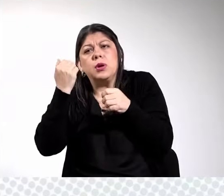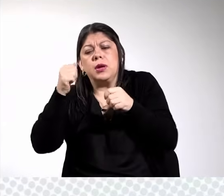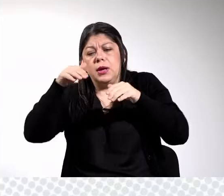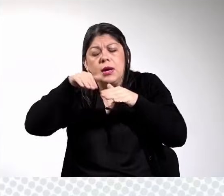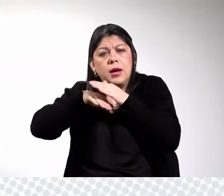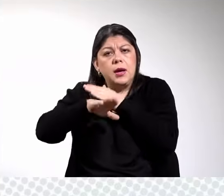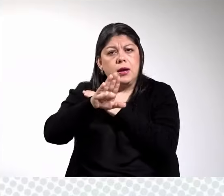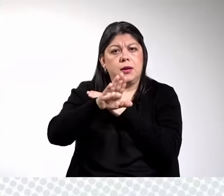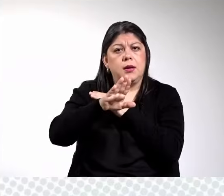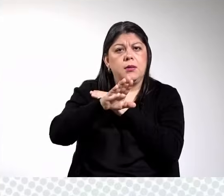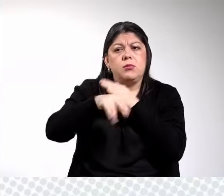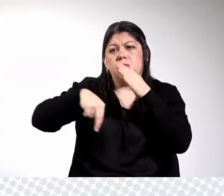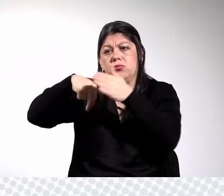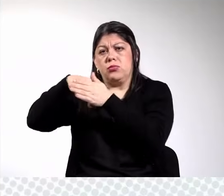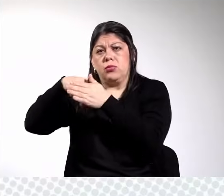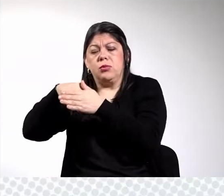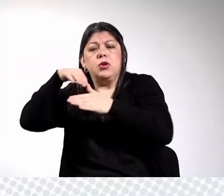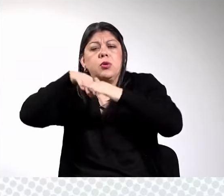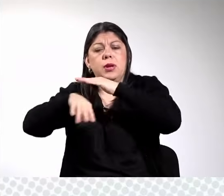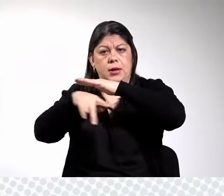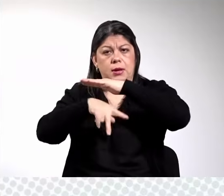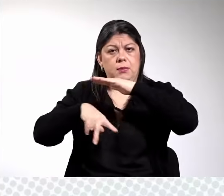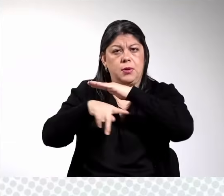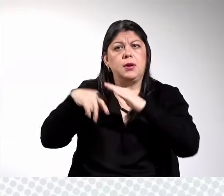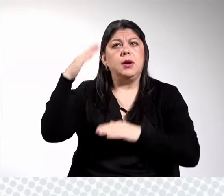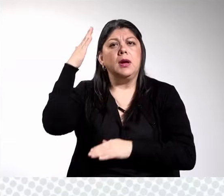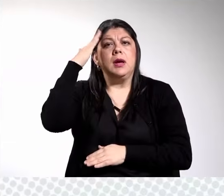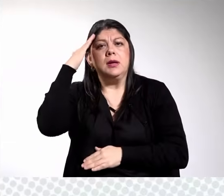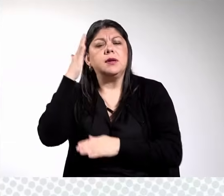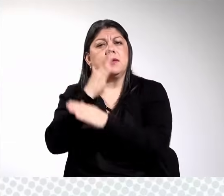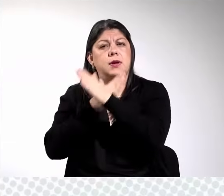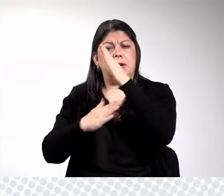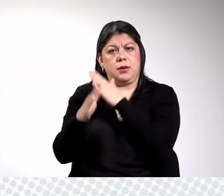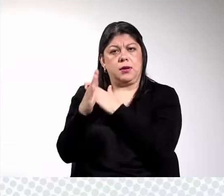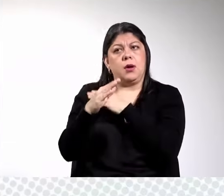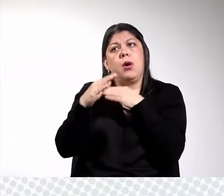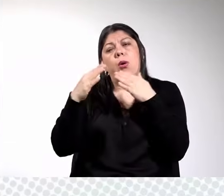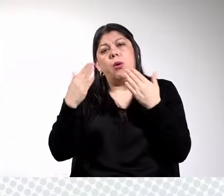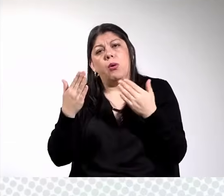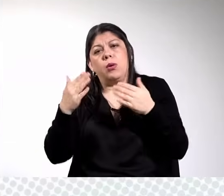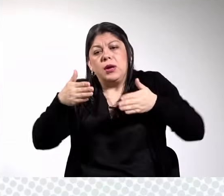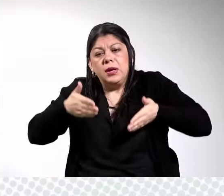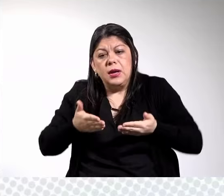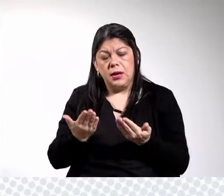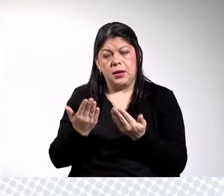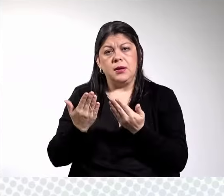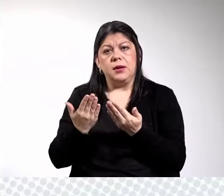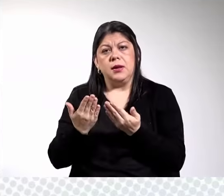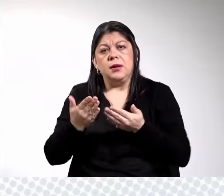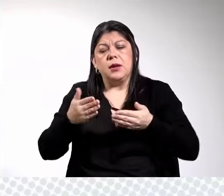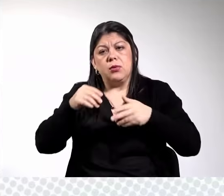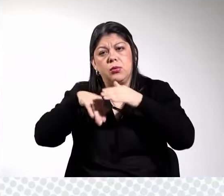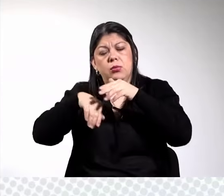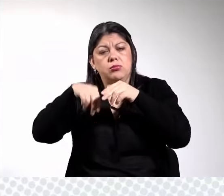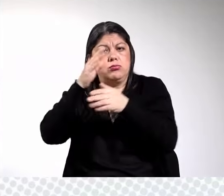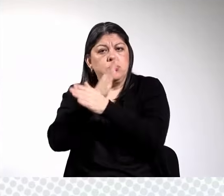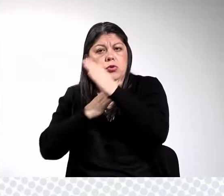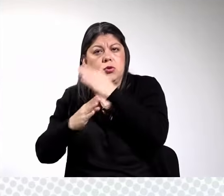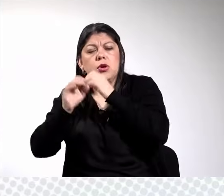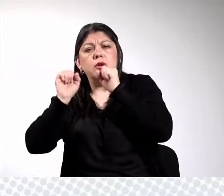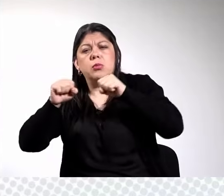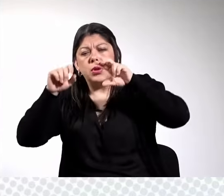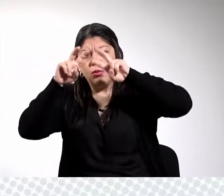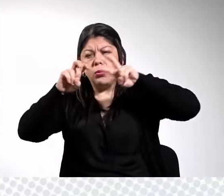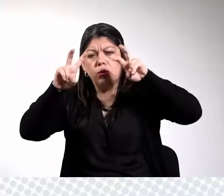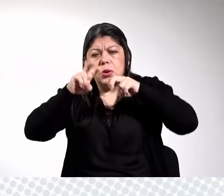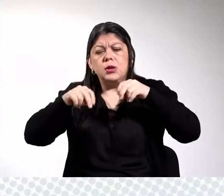entra a preescolar y se sabe que tiene discapacidad, o desde que él nace, se puede hacer un estudio de las barreras, y a lo